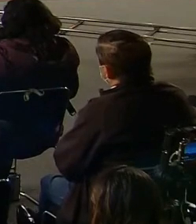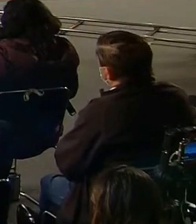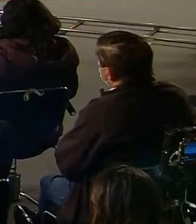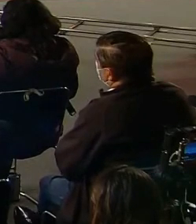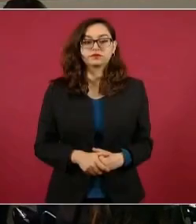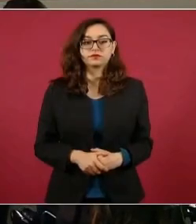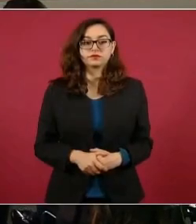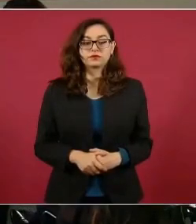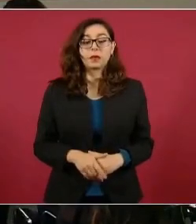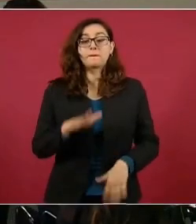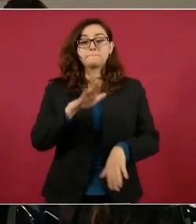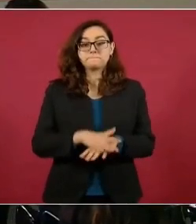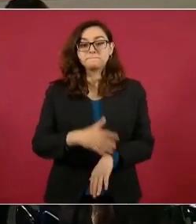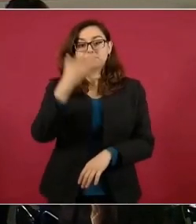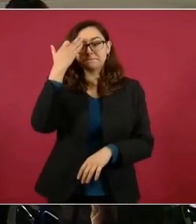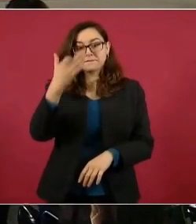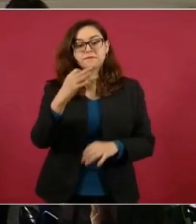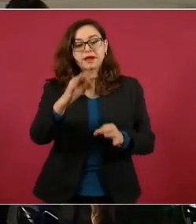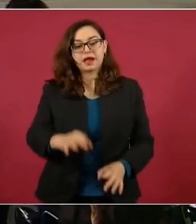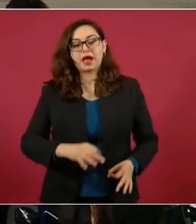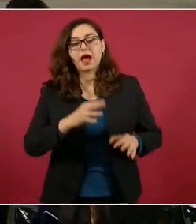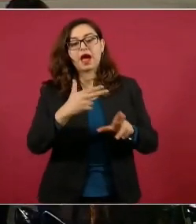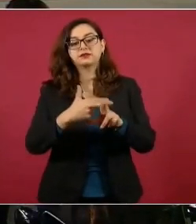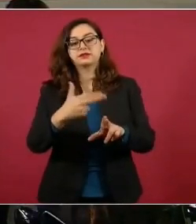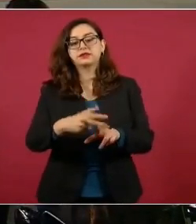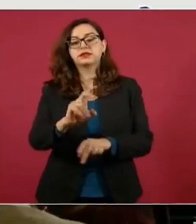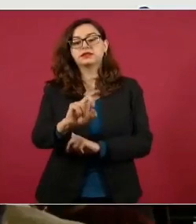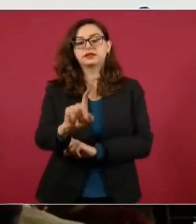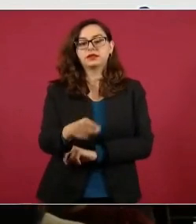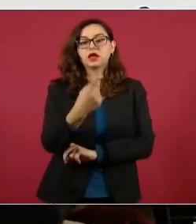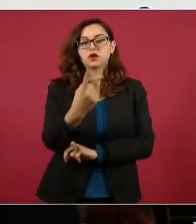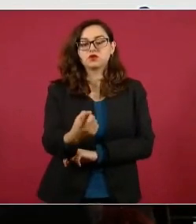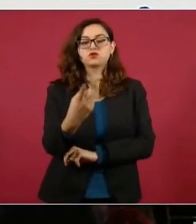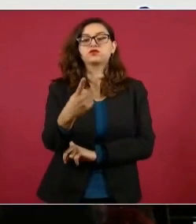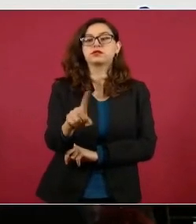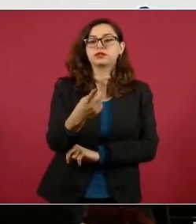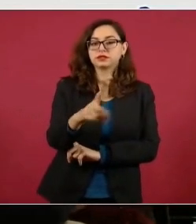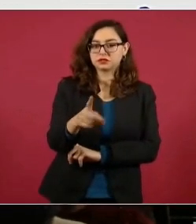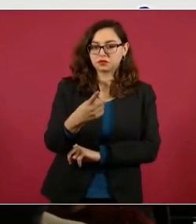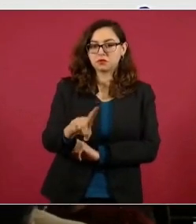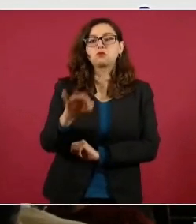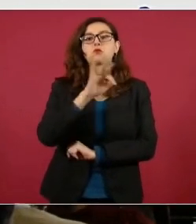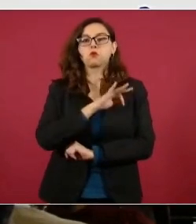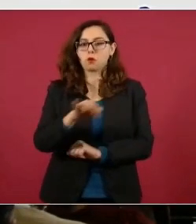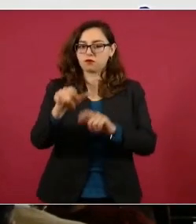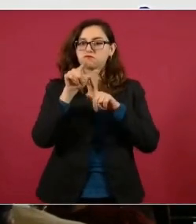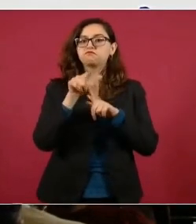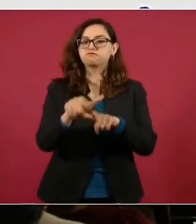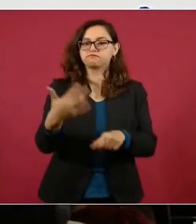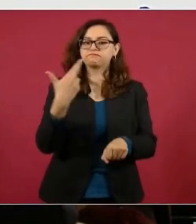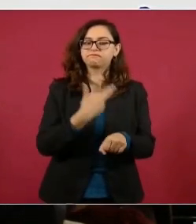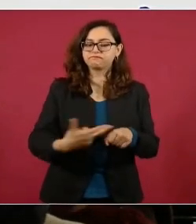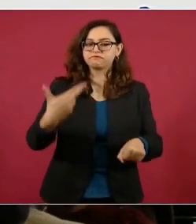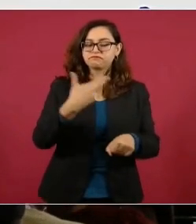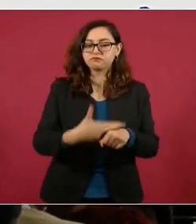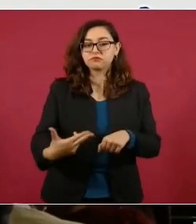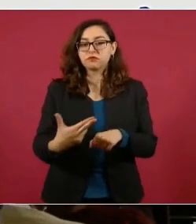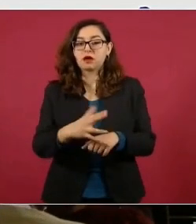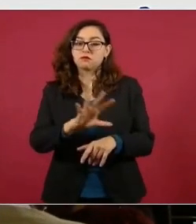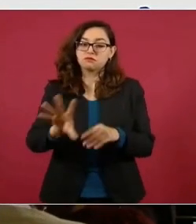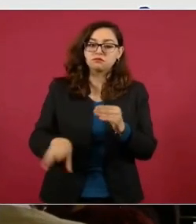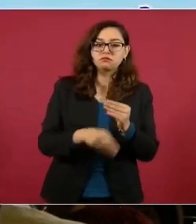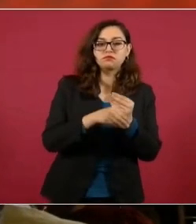por instrucción del señor presidente se agrega el estado de Jalisco a la lista donde habrá módulos de atención